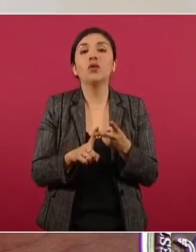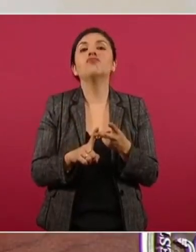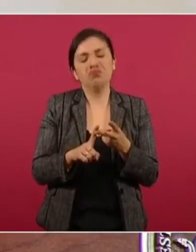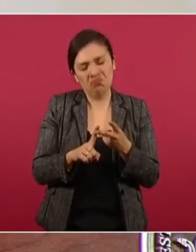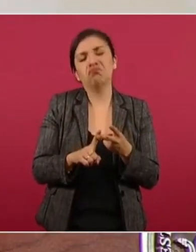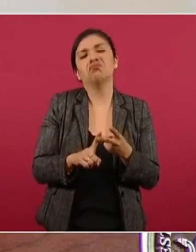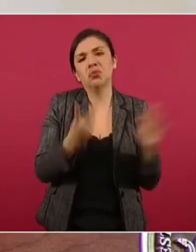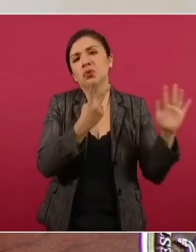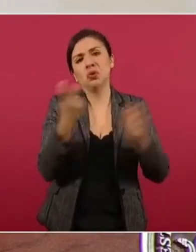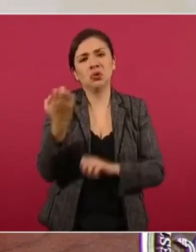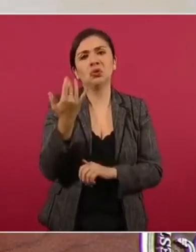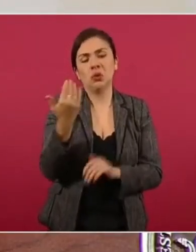250